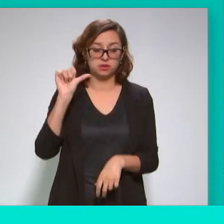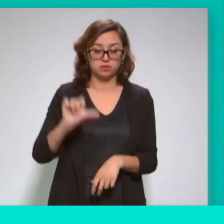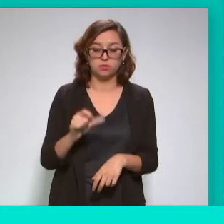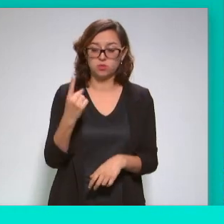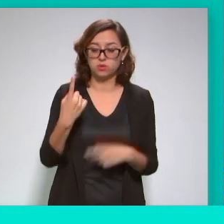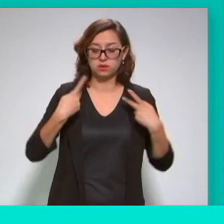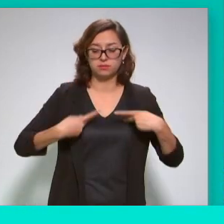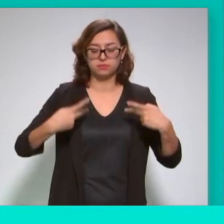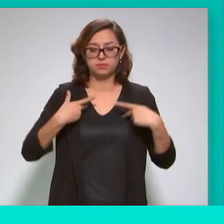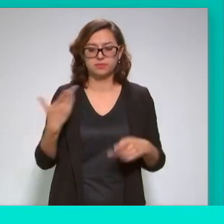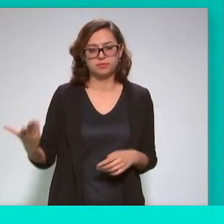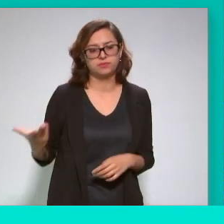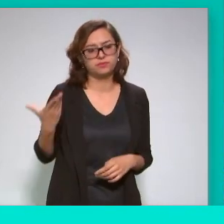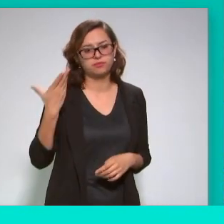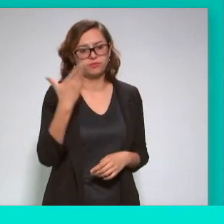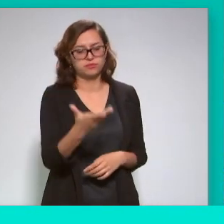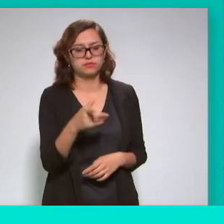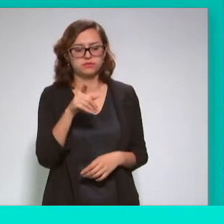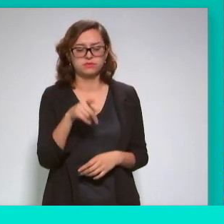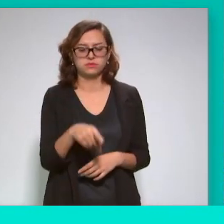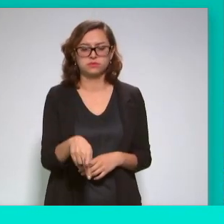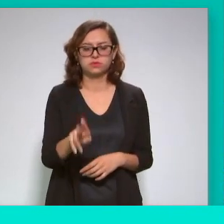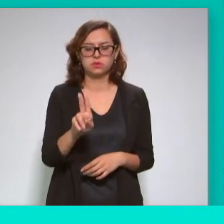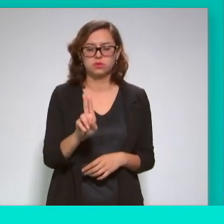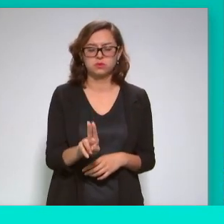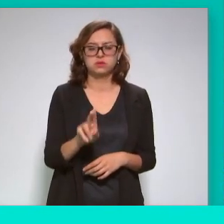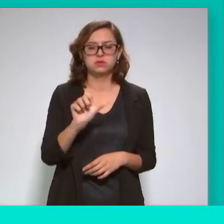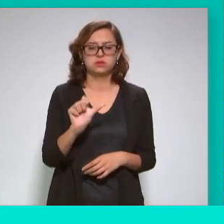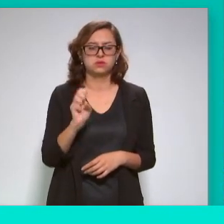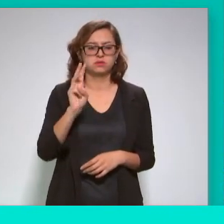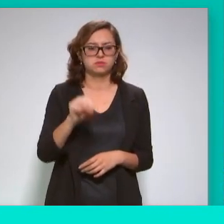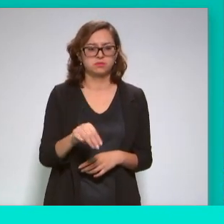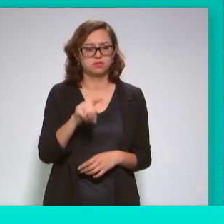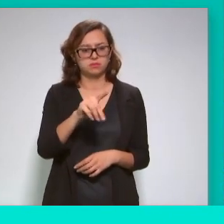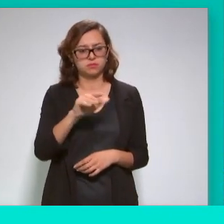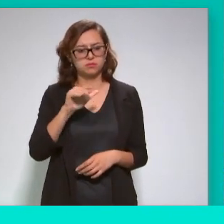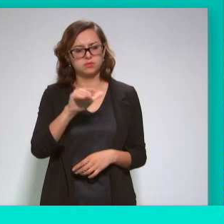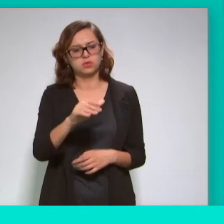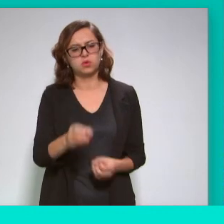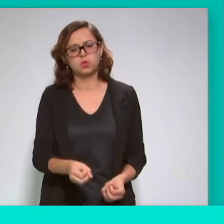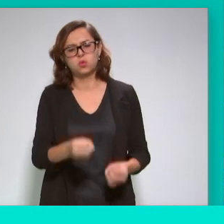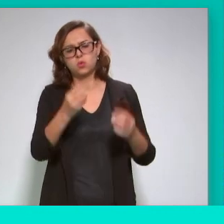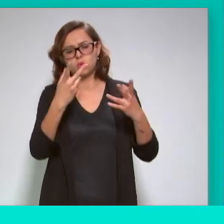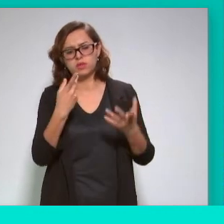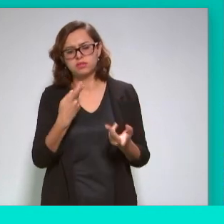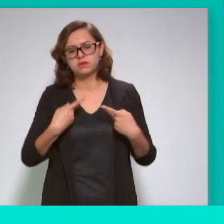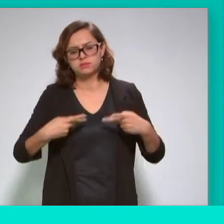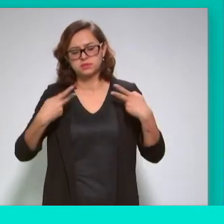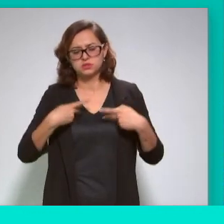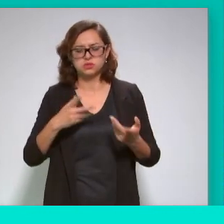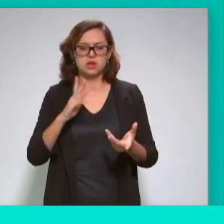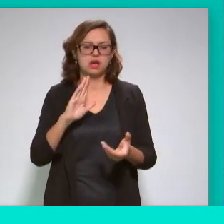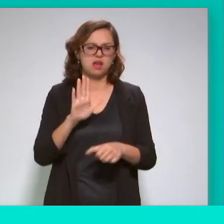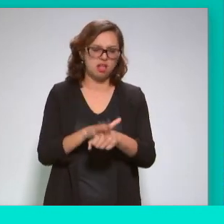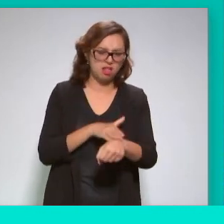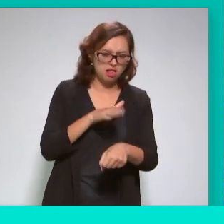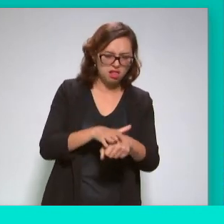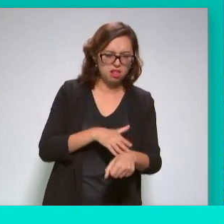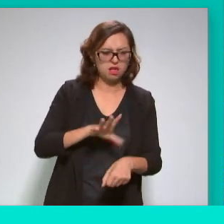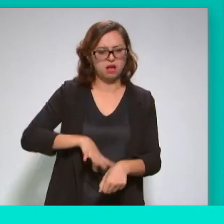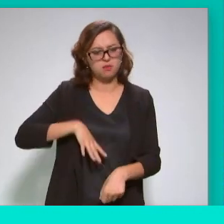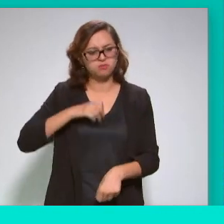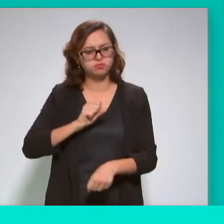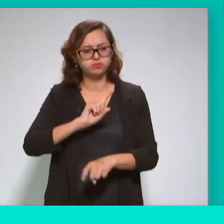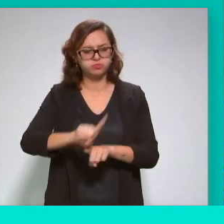una persona solicitó a la universidad autónoma metropolitana el número de casos de acoso abuso hostigamiento sexual